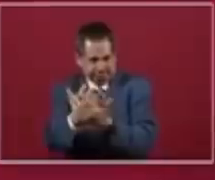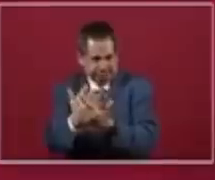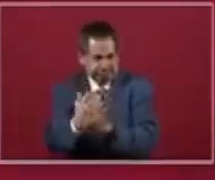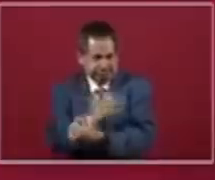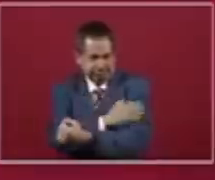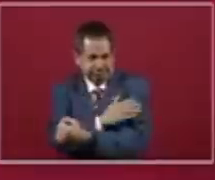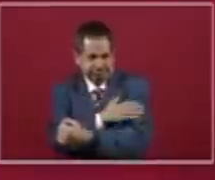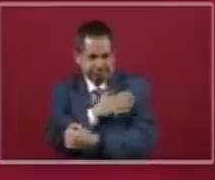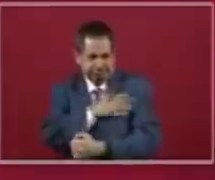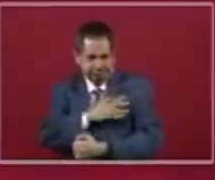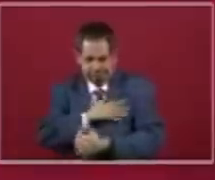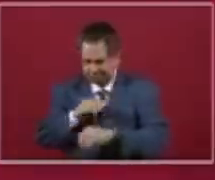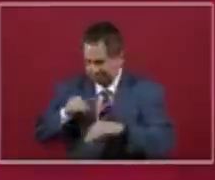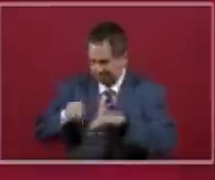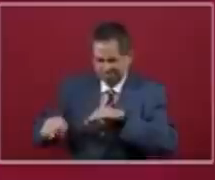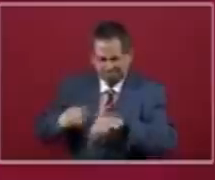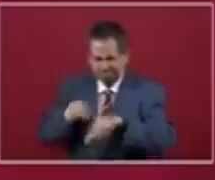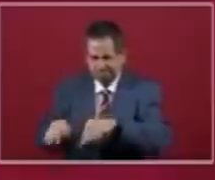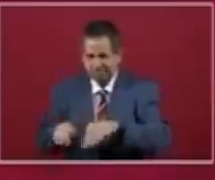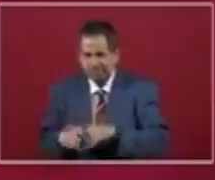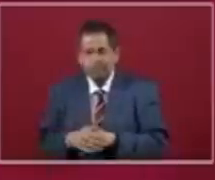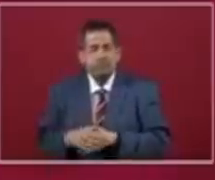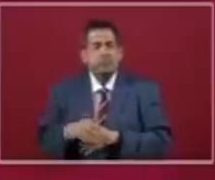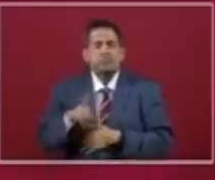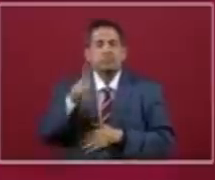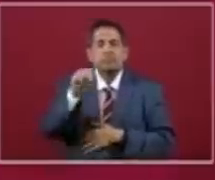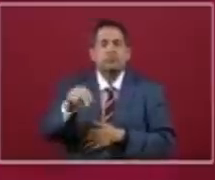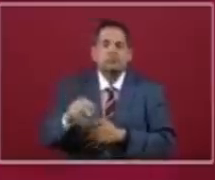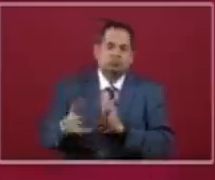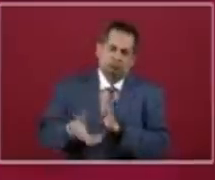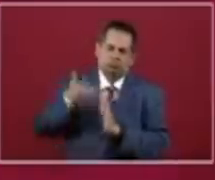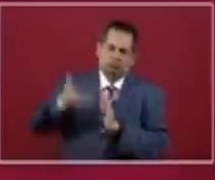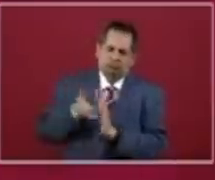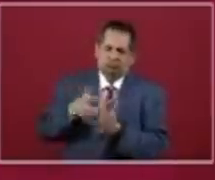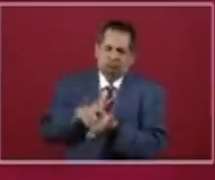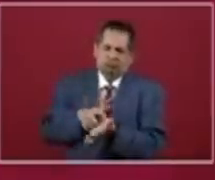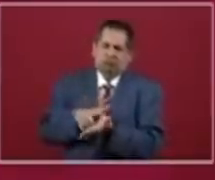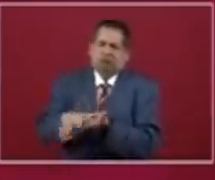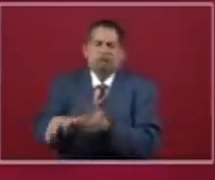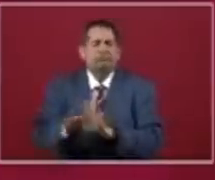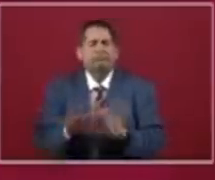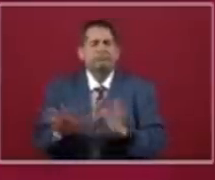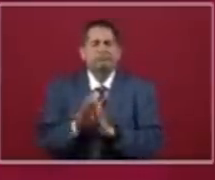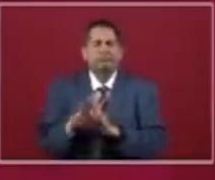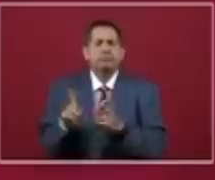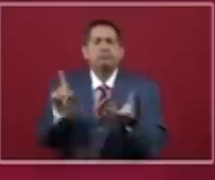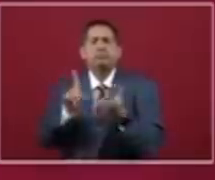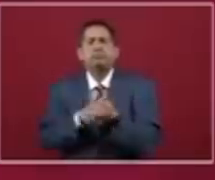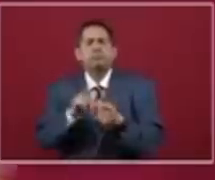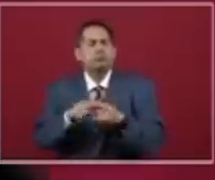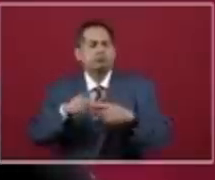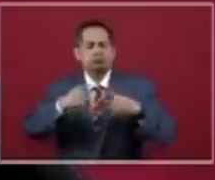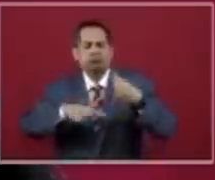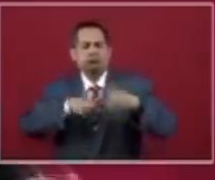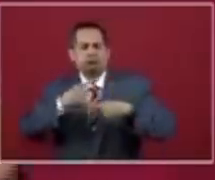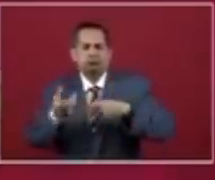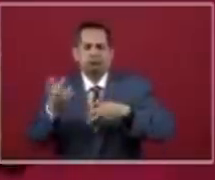obra, no con uso de maquinaria, solo con revolvedoras,